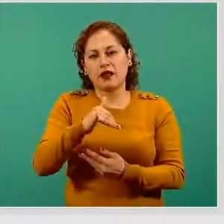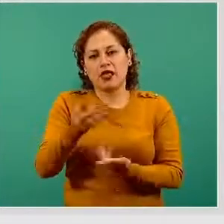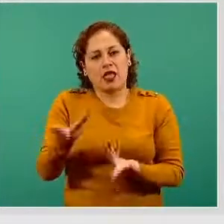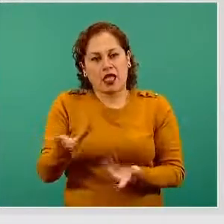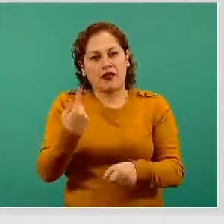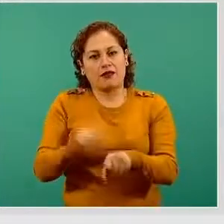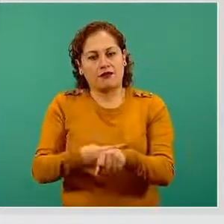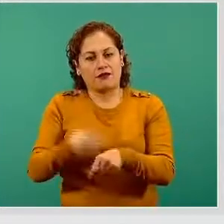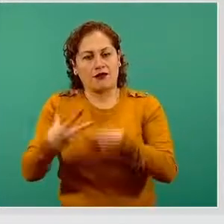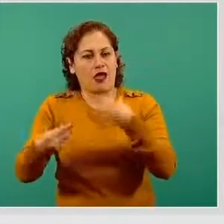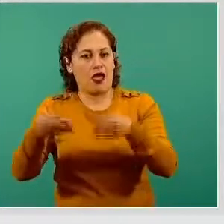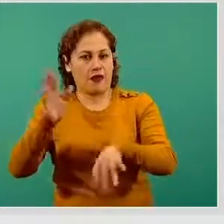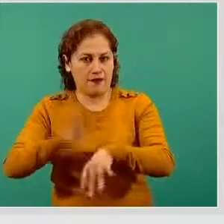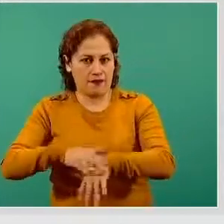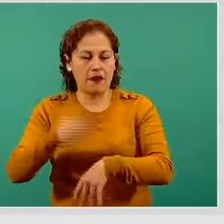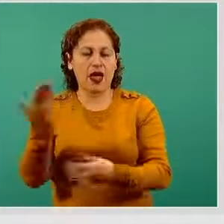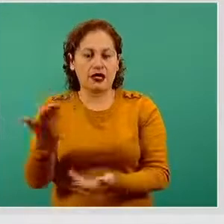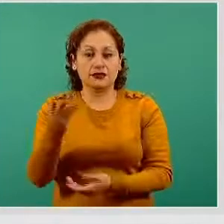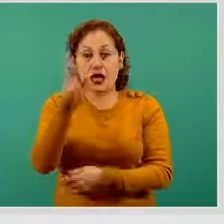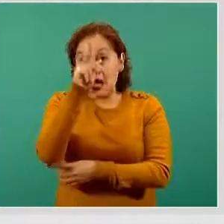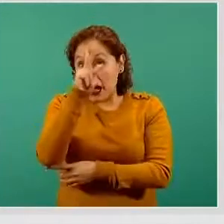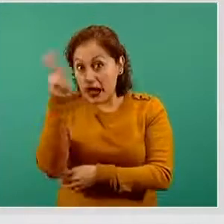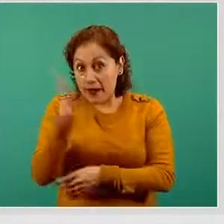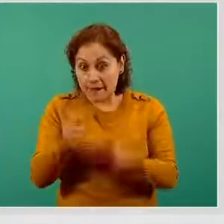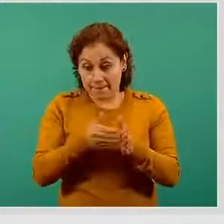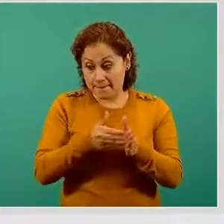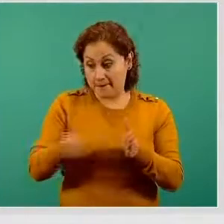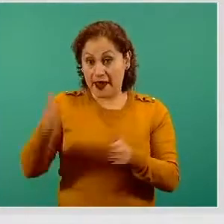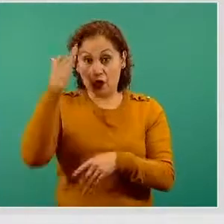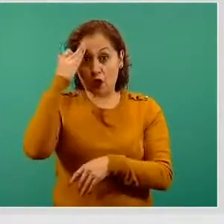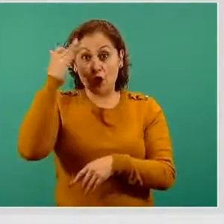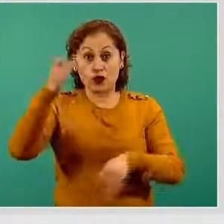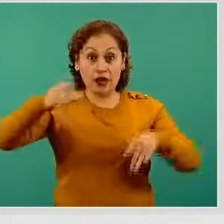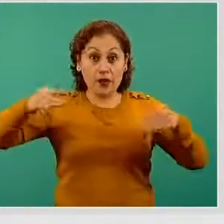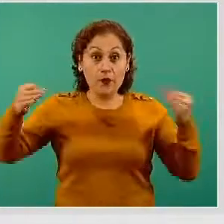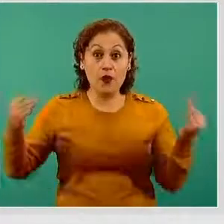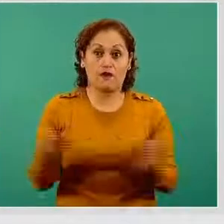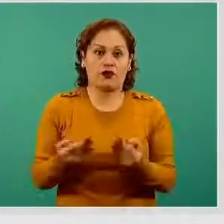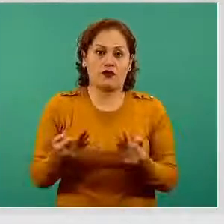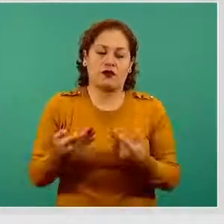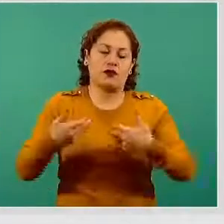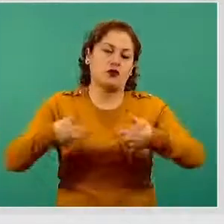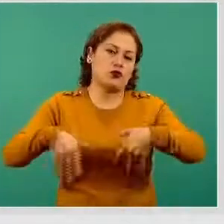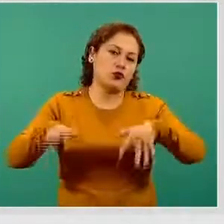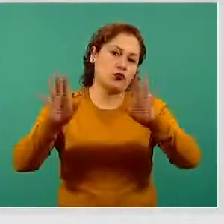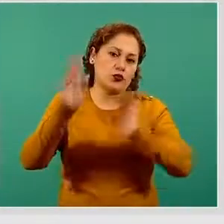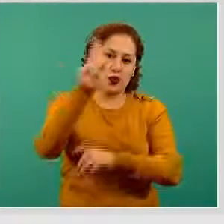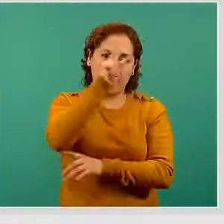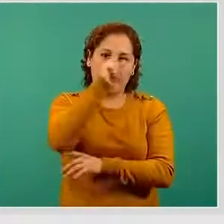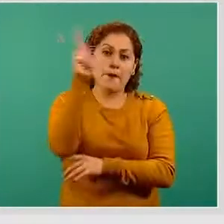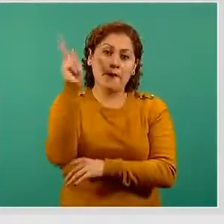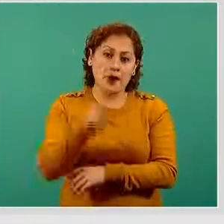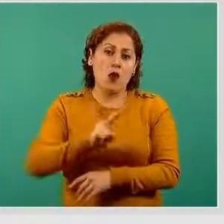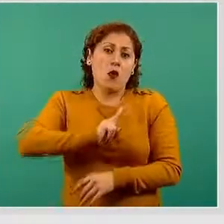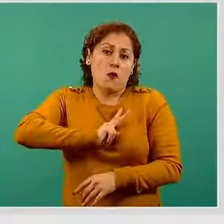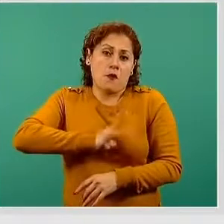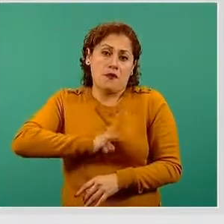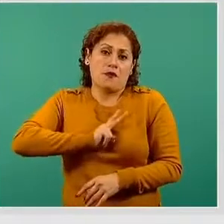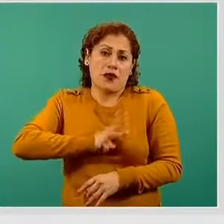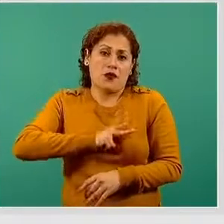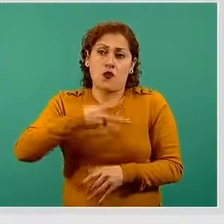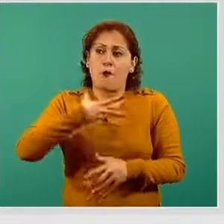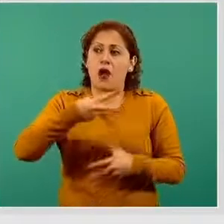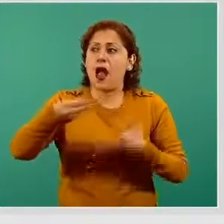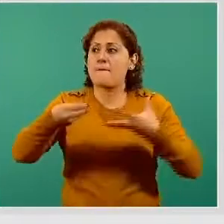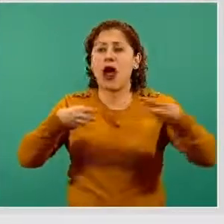sucede, además, en un ambiente frío, estamos en temporada invernal, pues entonces todas las condiciones se dan para que el virus pueda